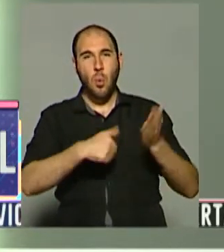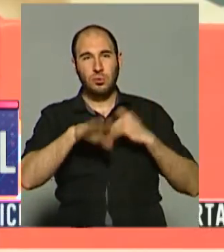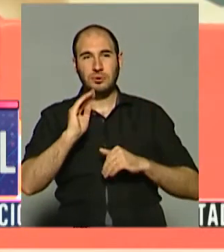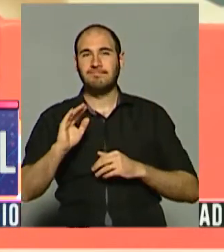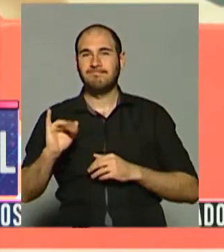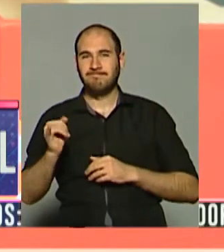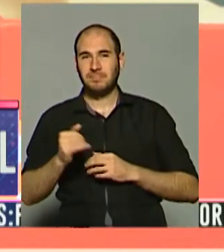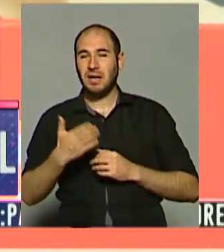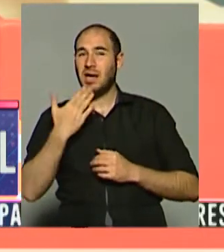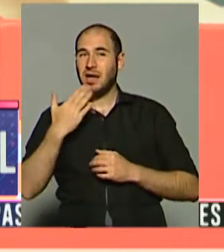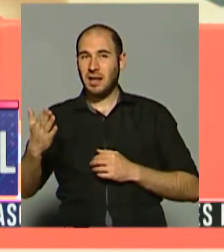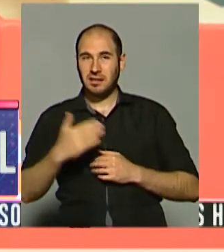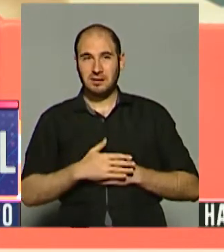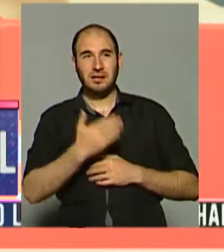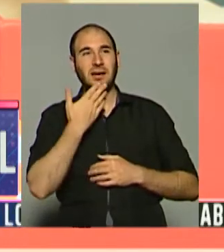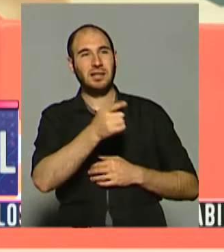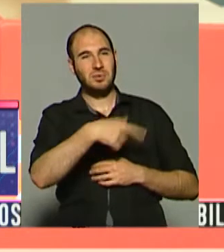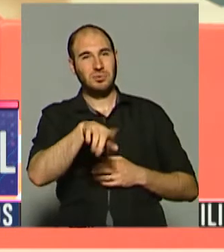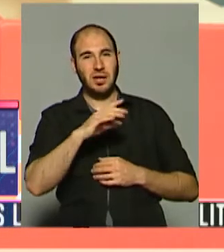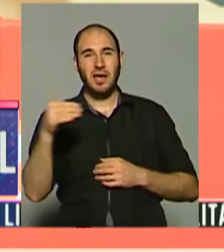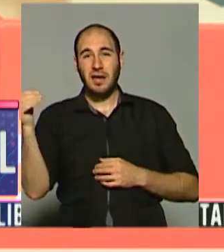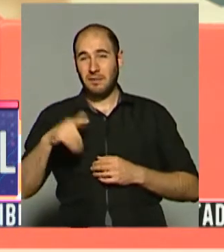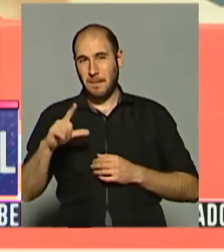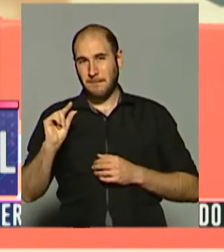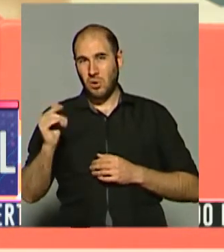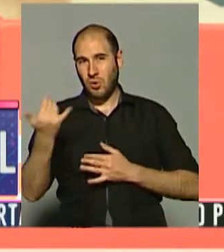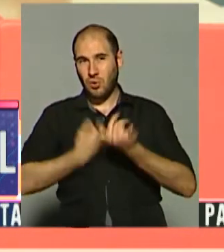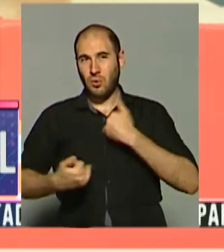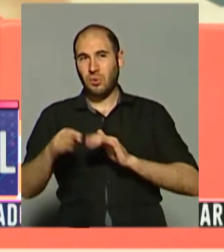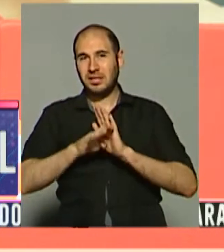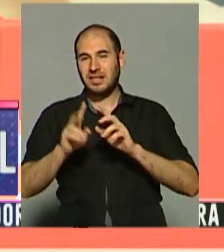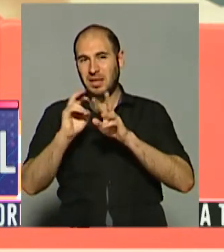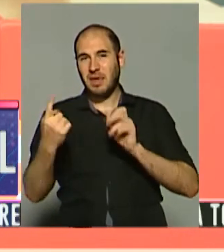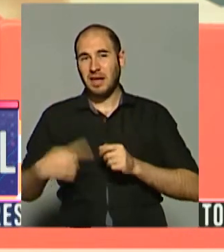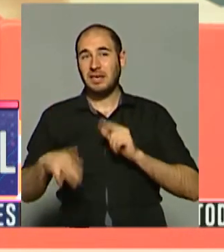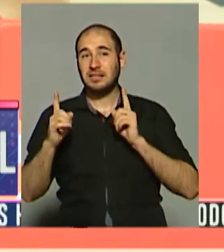Sin duda. Bueno, Tato, muchísimas gracias. Gracias a ustedes. Por venir estos minutos a contarnos un poquito de qué se trata y